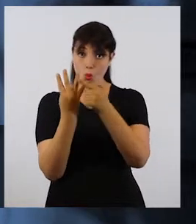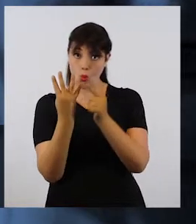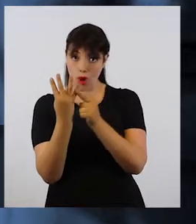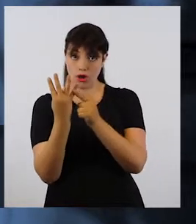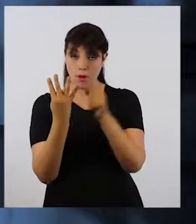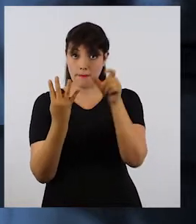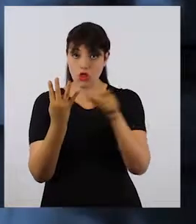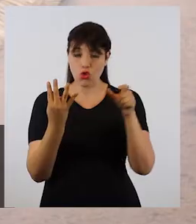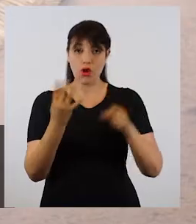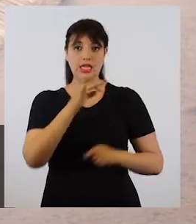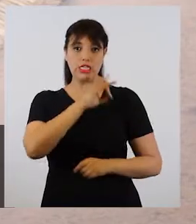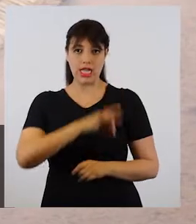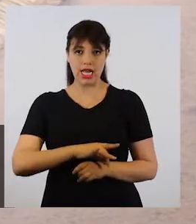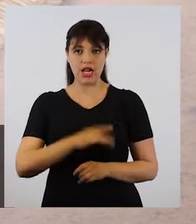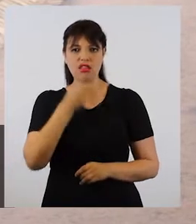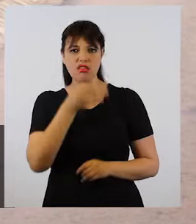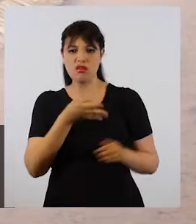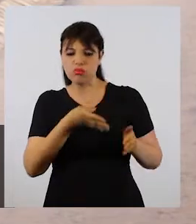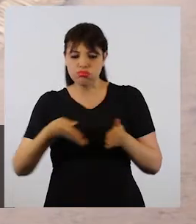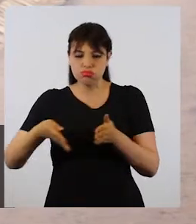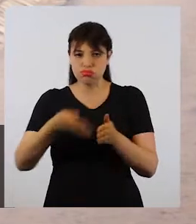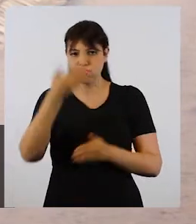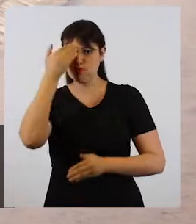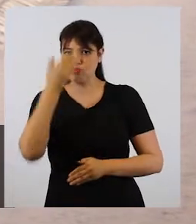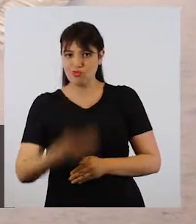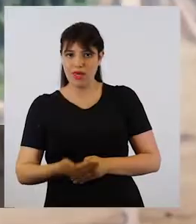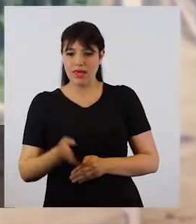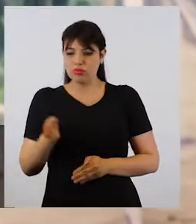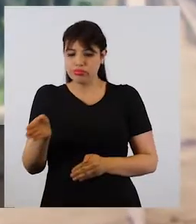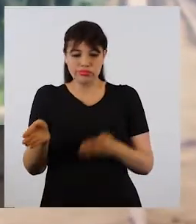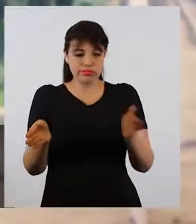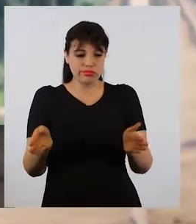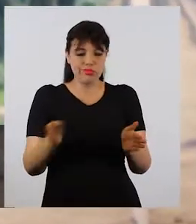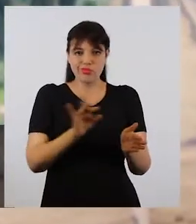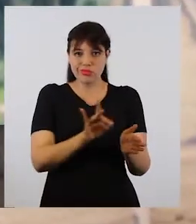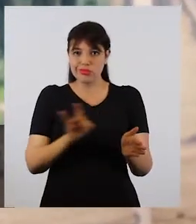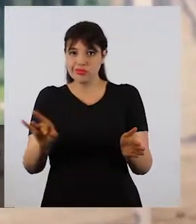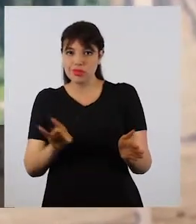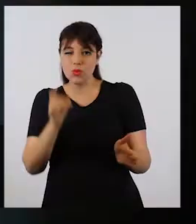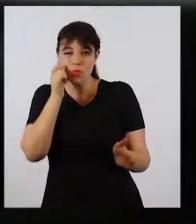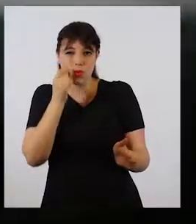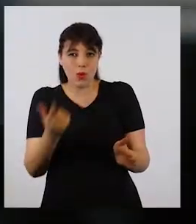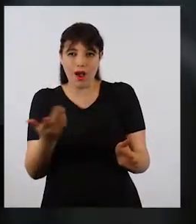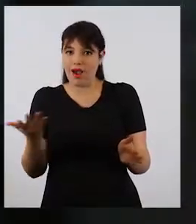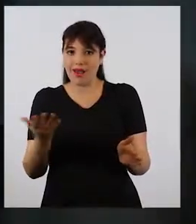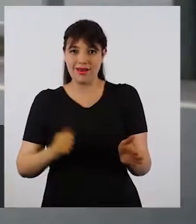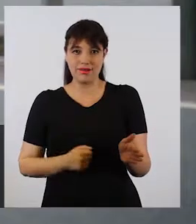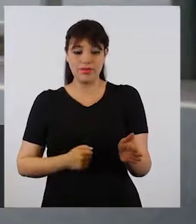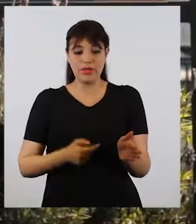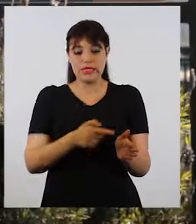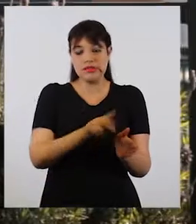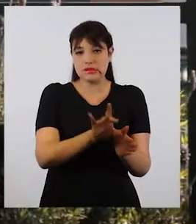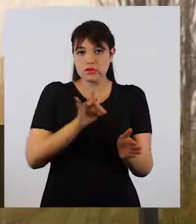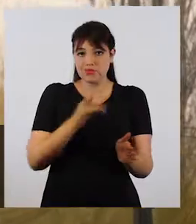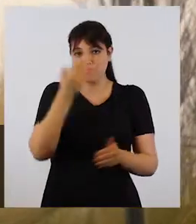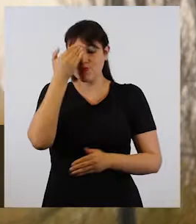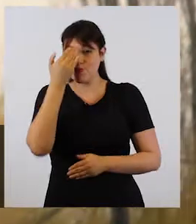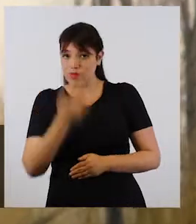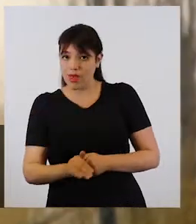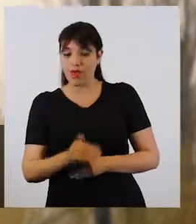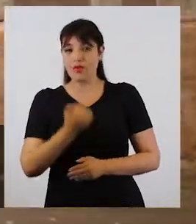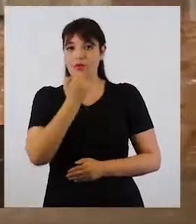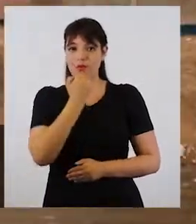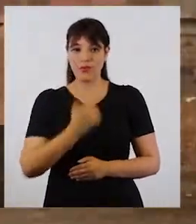chile va por mal camino a decidir qué camino tomar implica un riesgo porque podemos elegir mal y tomar el